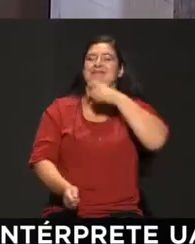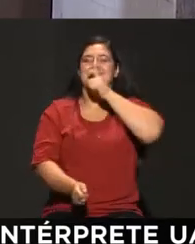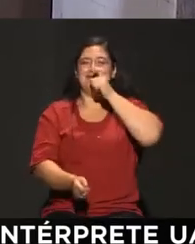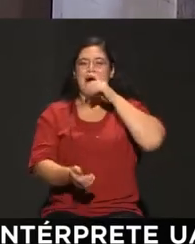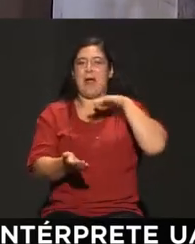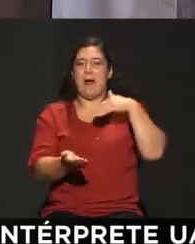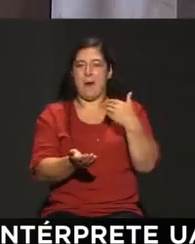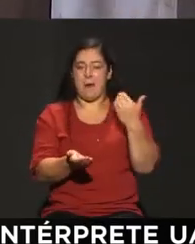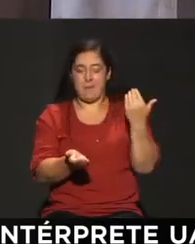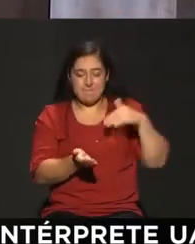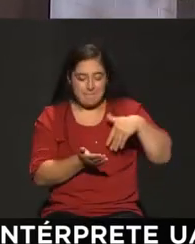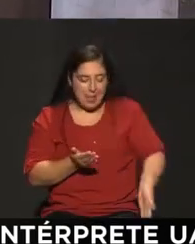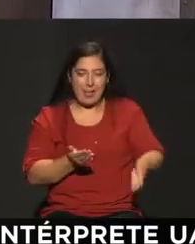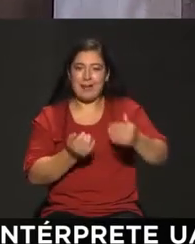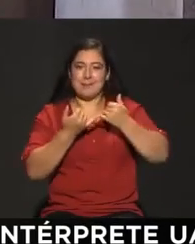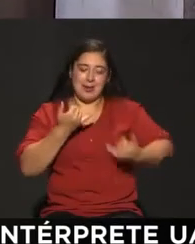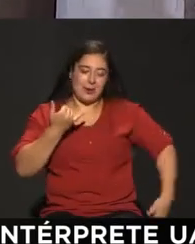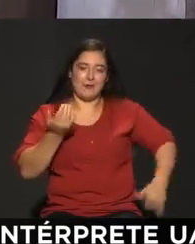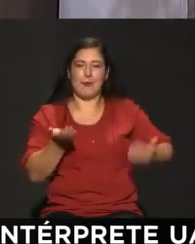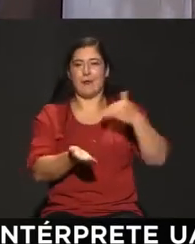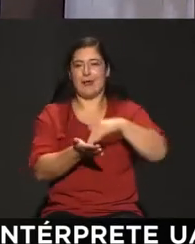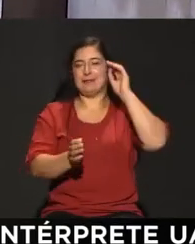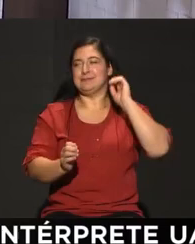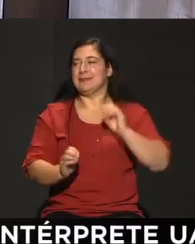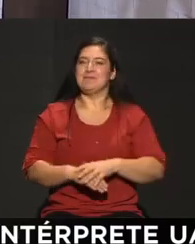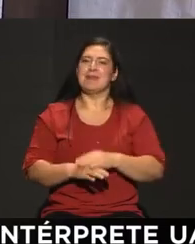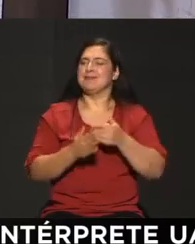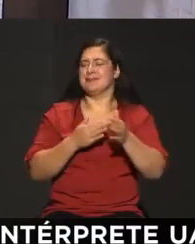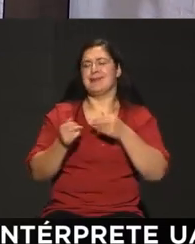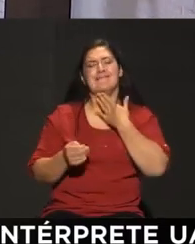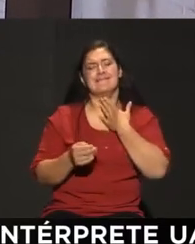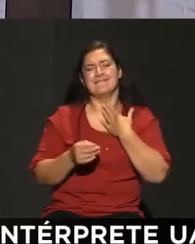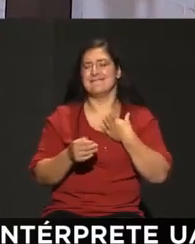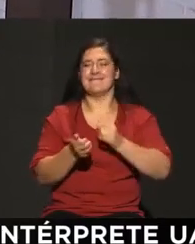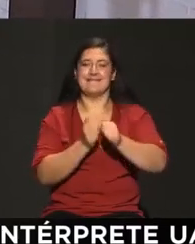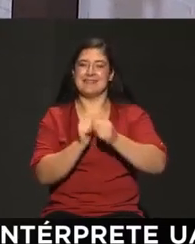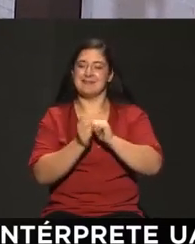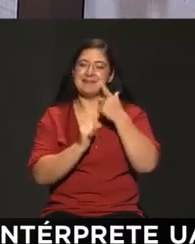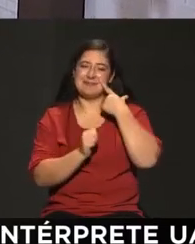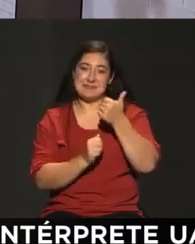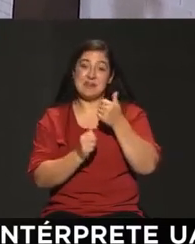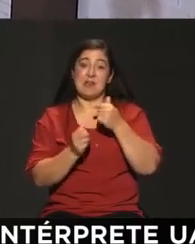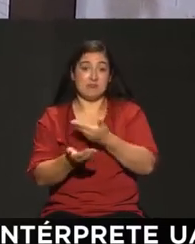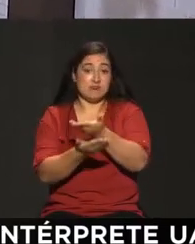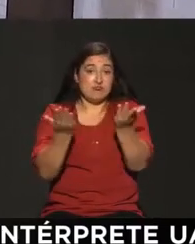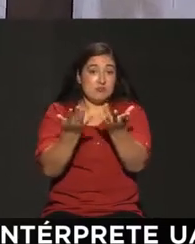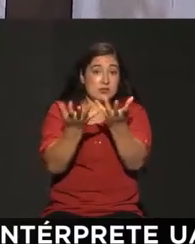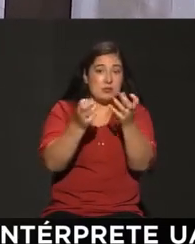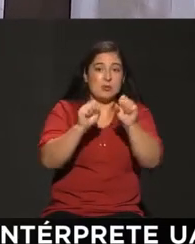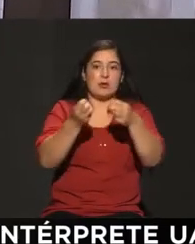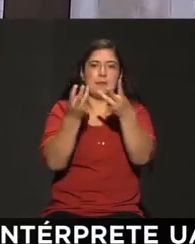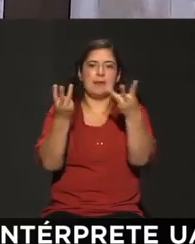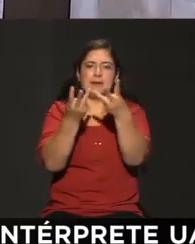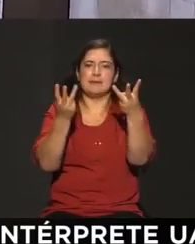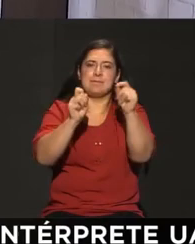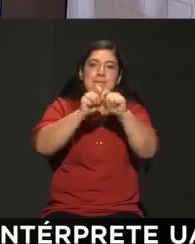otra vez el micrófono. Bueno, profe, definitivamente me gustan mucho estos ejercicios y como les digo, lo pueden encontrar en sus casas